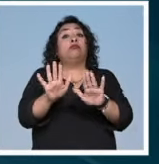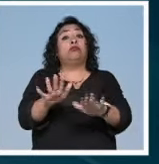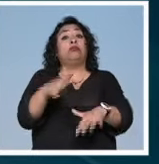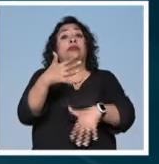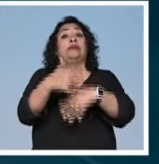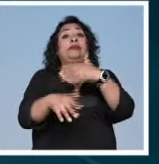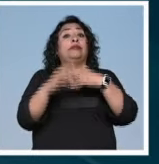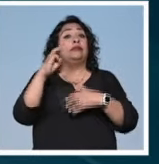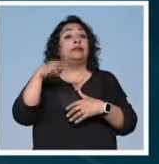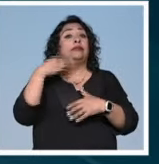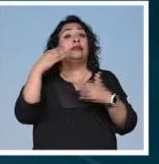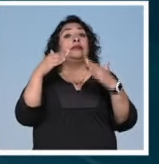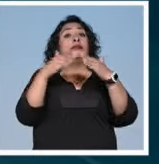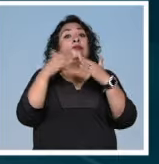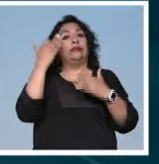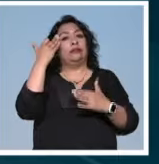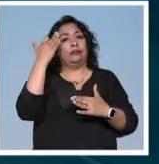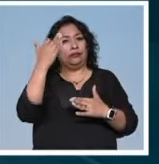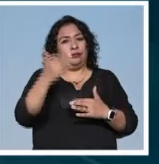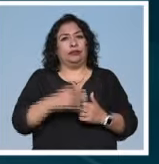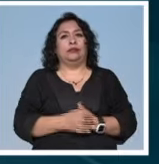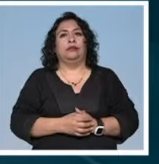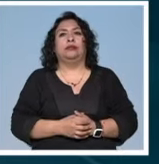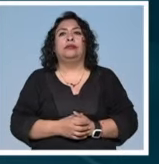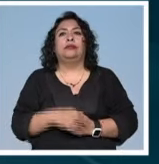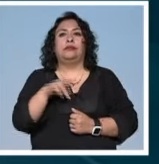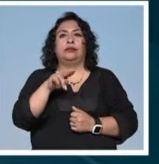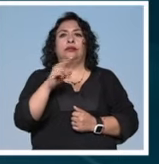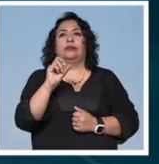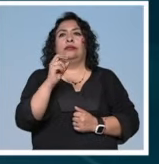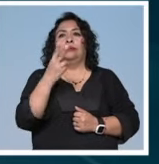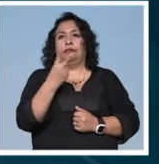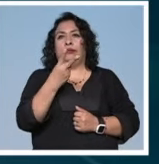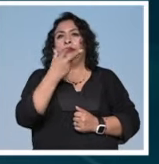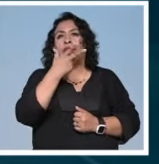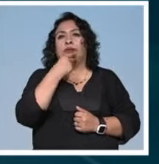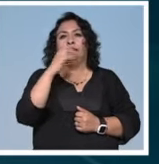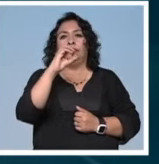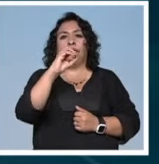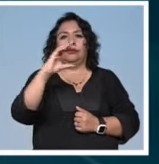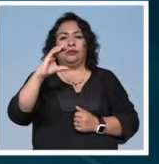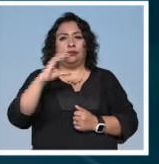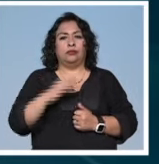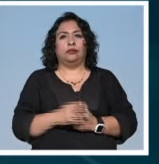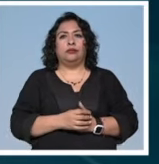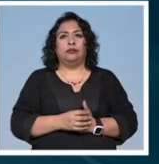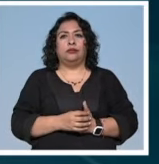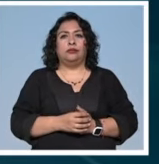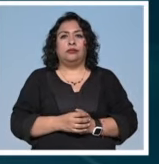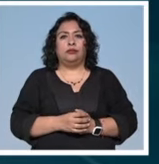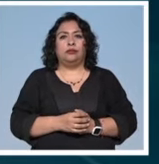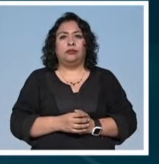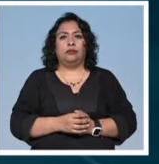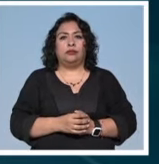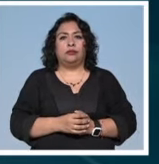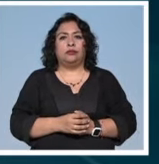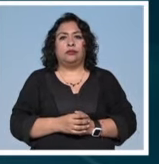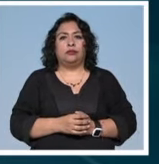el 15 de marzo en la Casa del Tiempo. Noticias 22, Óscar Cortés.